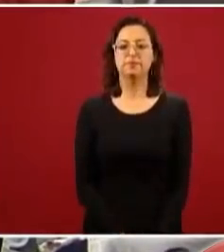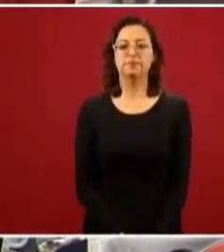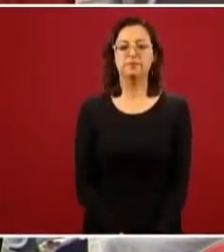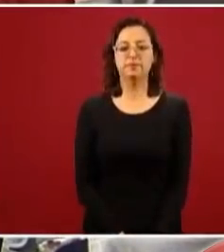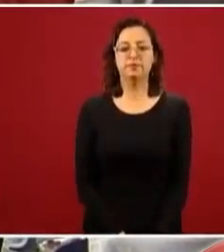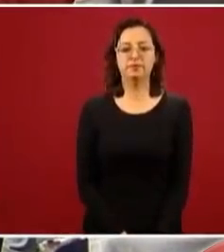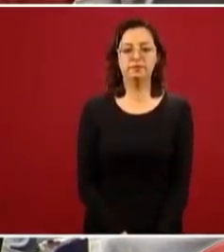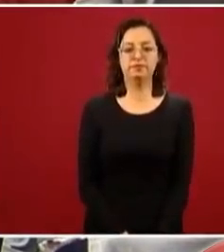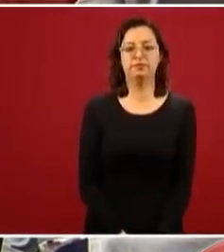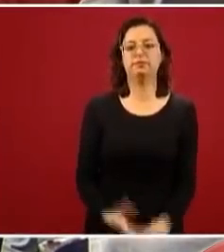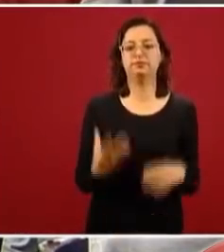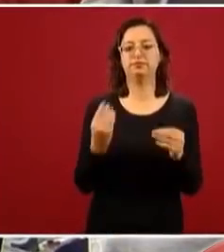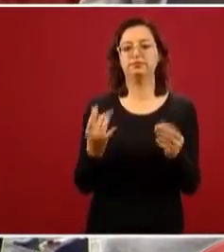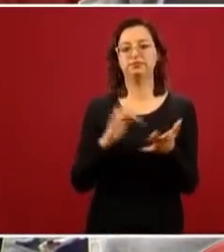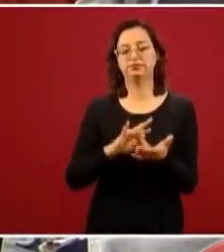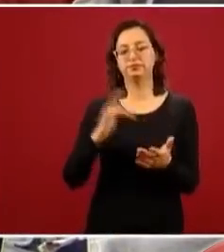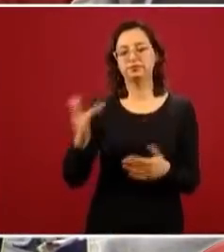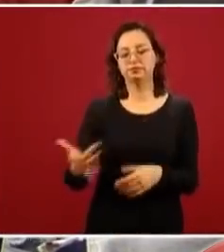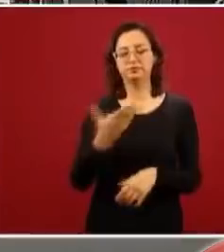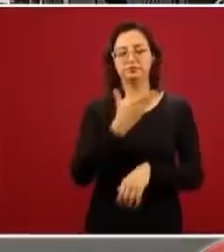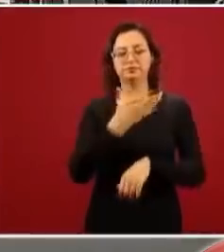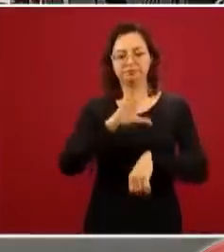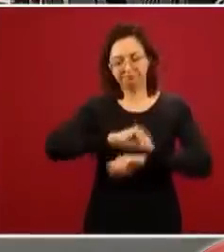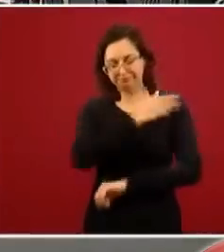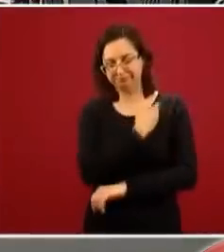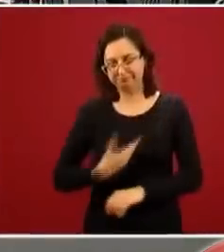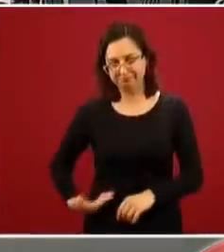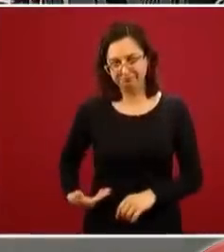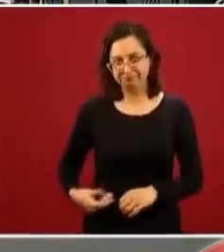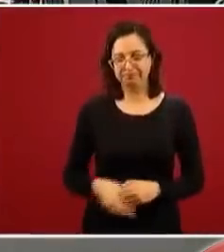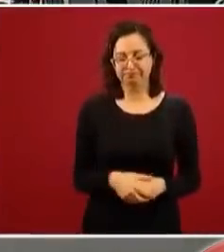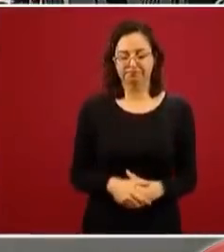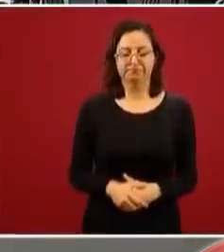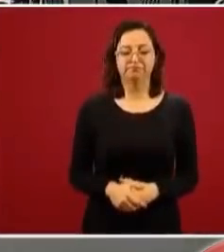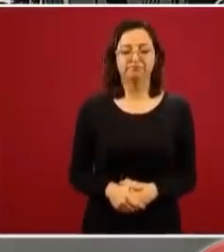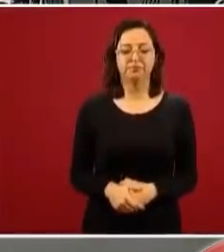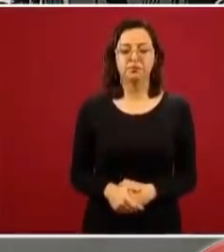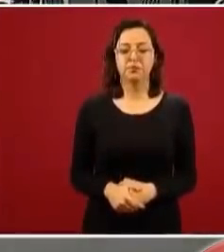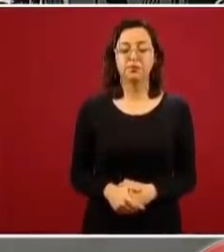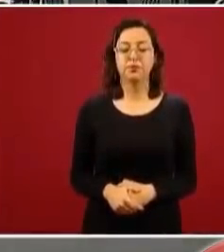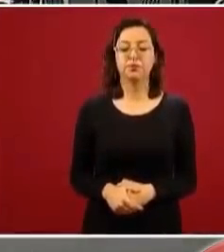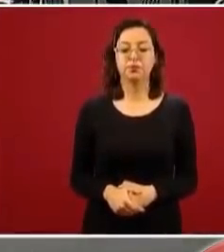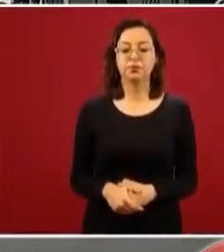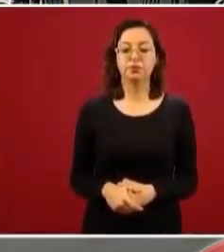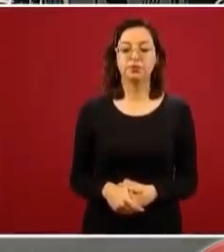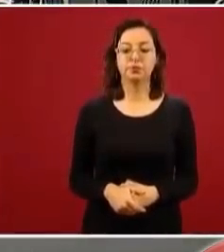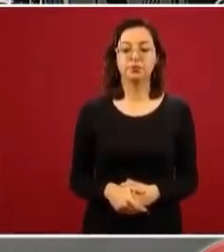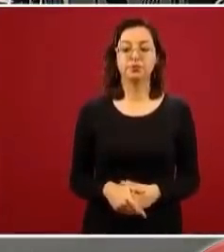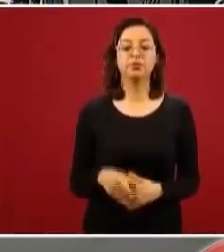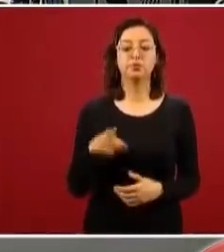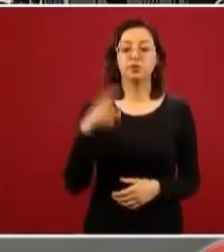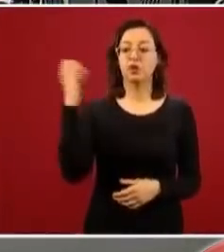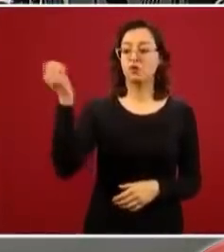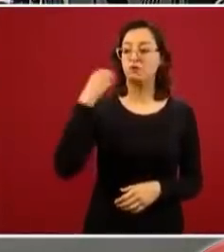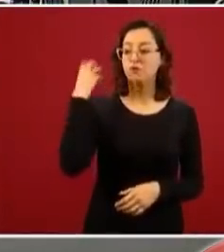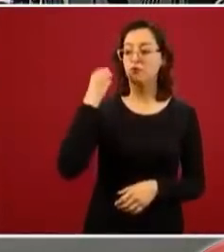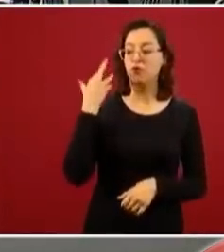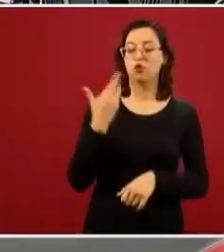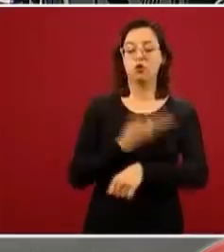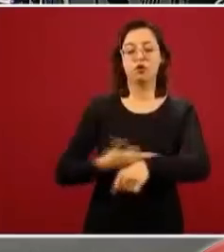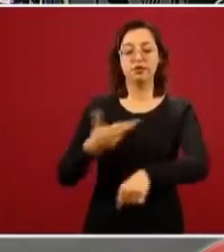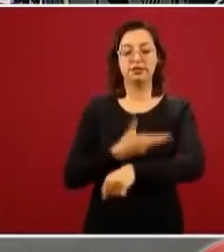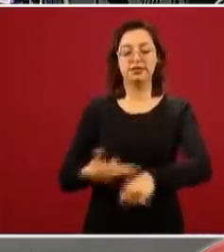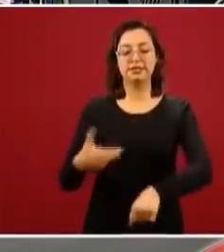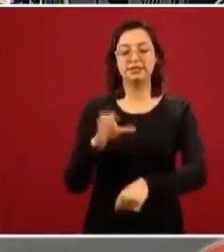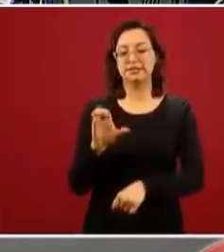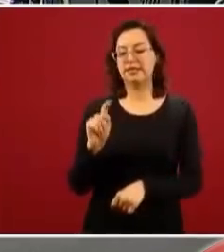Muchas gracias, con su permiso, señor presidente. Primero, sobre el foro, fue un foro organizado por la CTM,